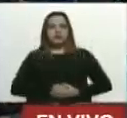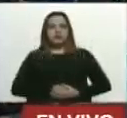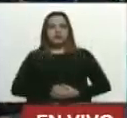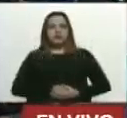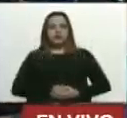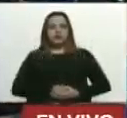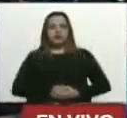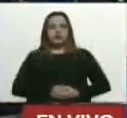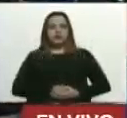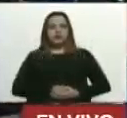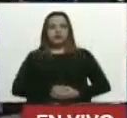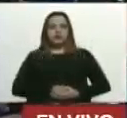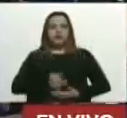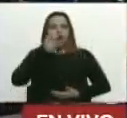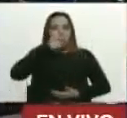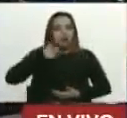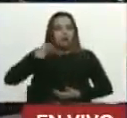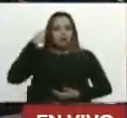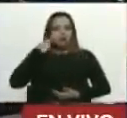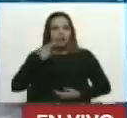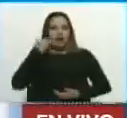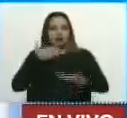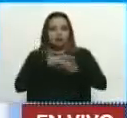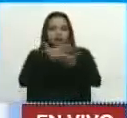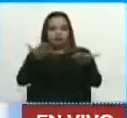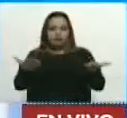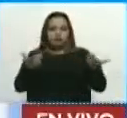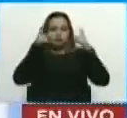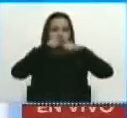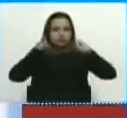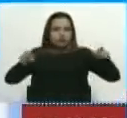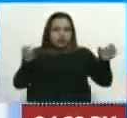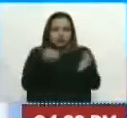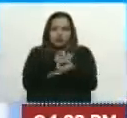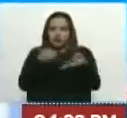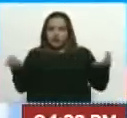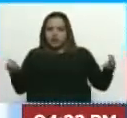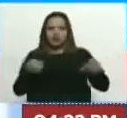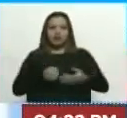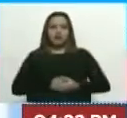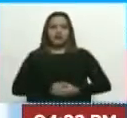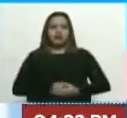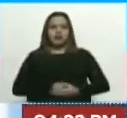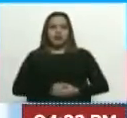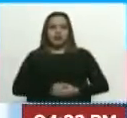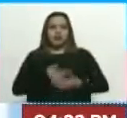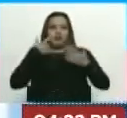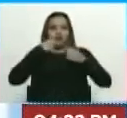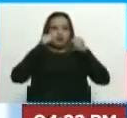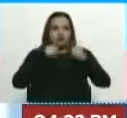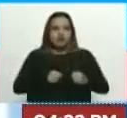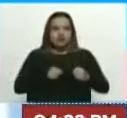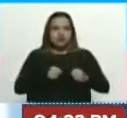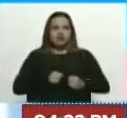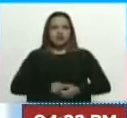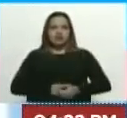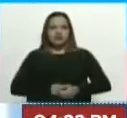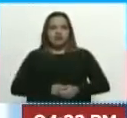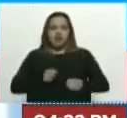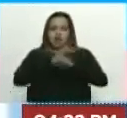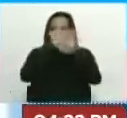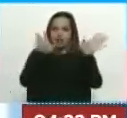El pueblo bolivariano nos está dando una lección extraordinaria de firmeza, de lucidez